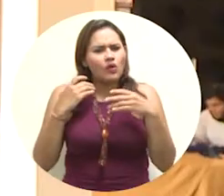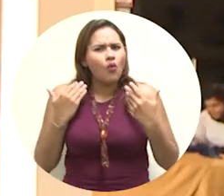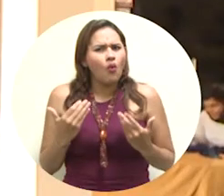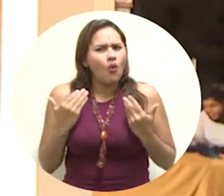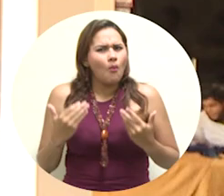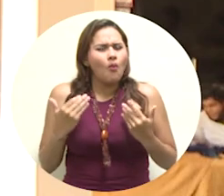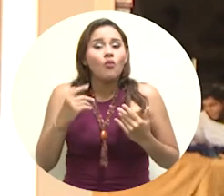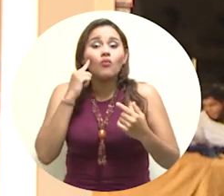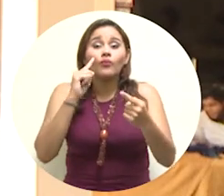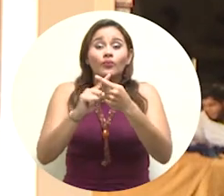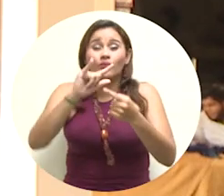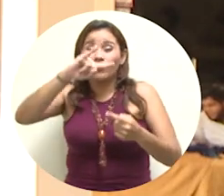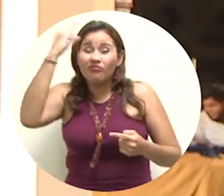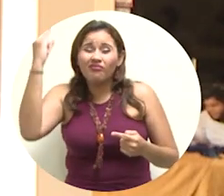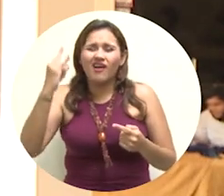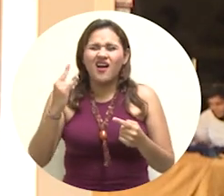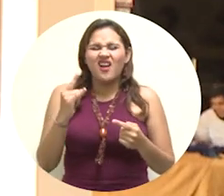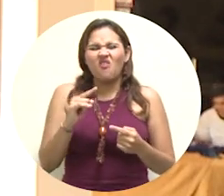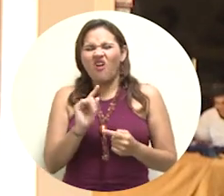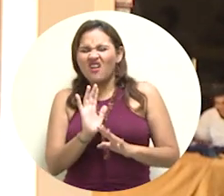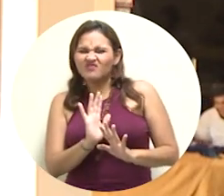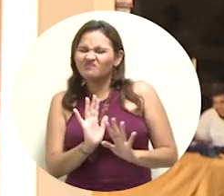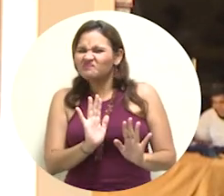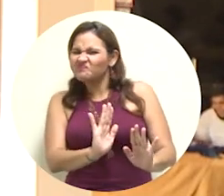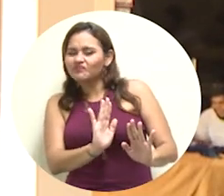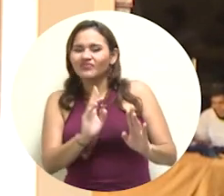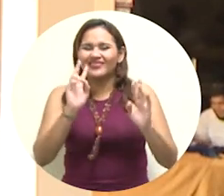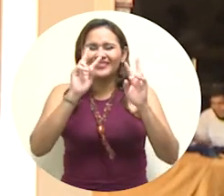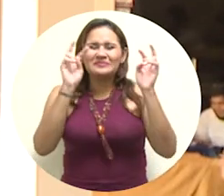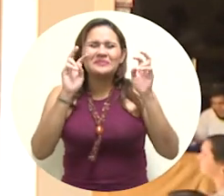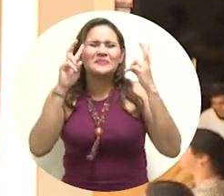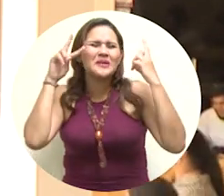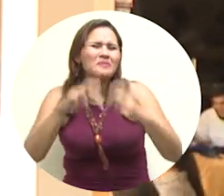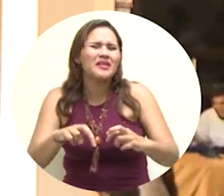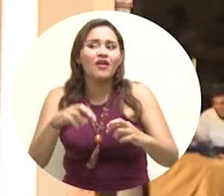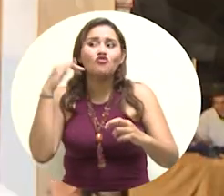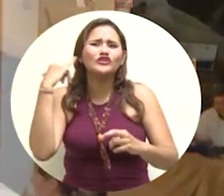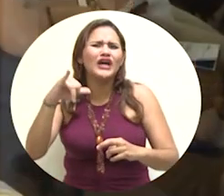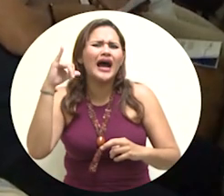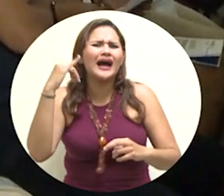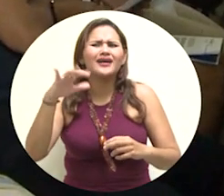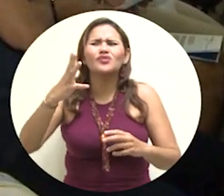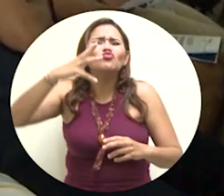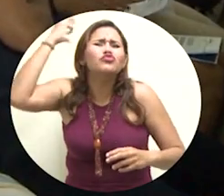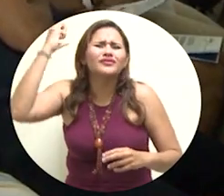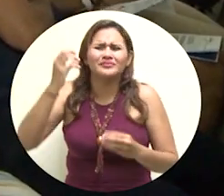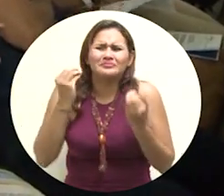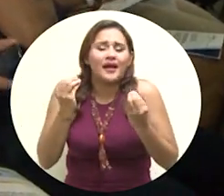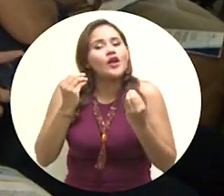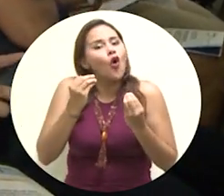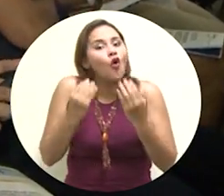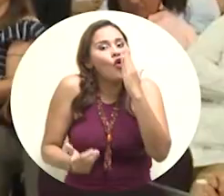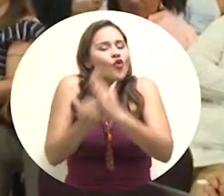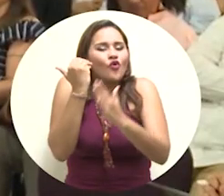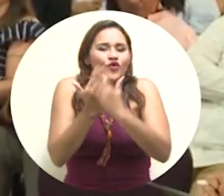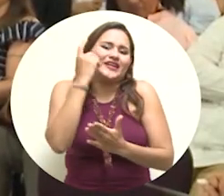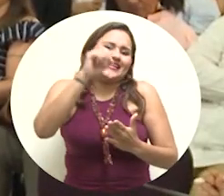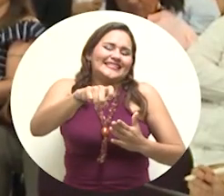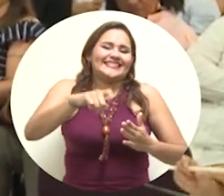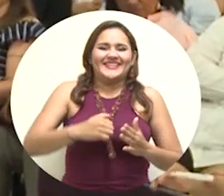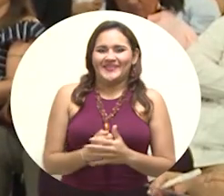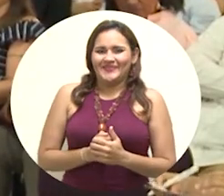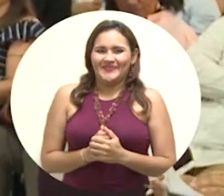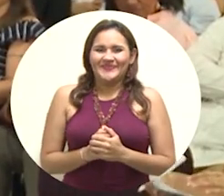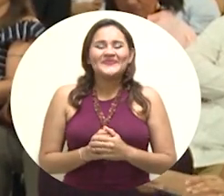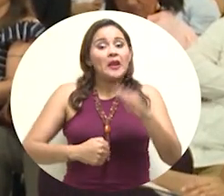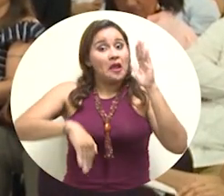para no perder como esa vía de empezar a investigar cosas que, digamos, ya están quedando obsoletas. Algunas de las conferencias